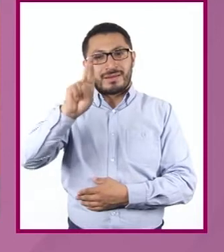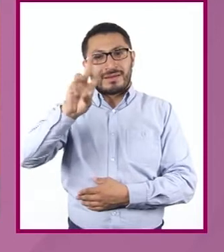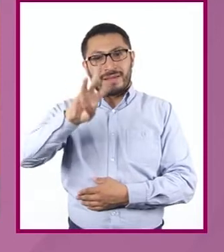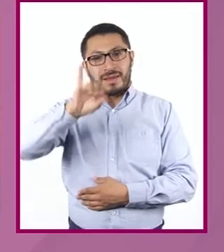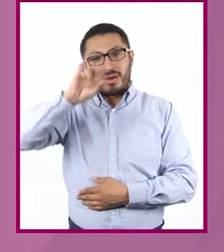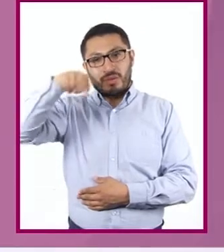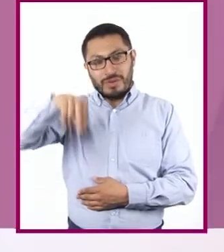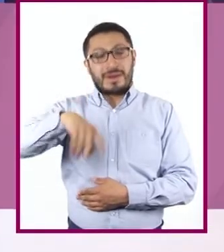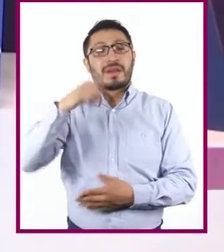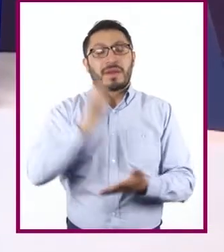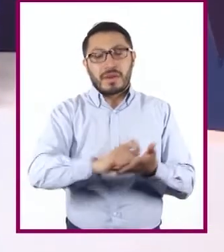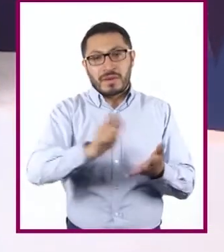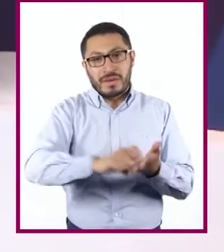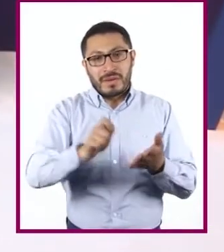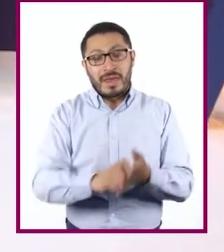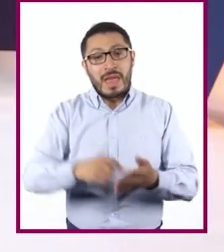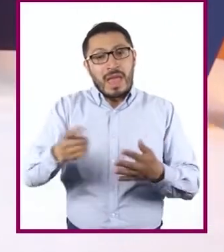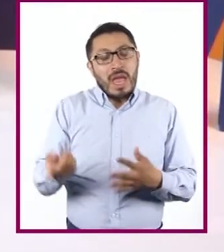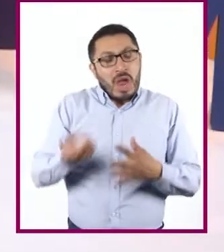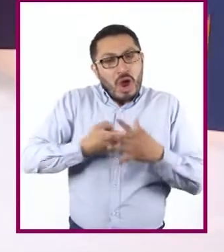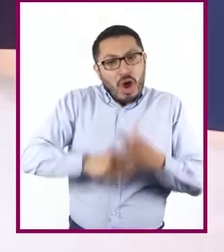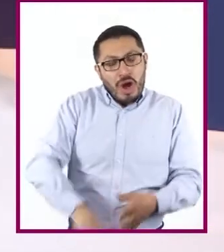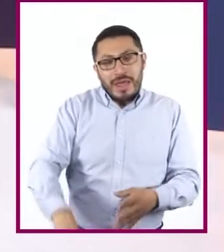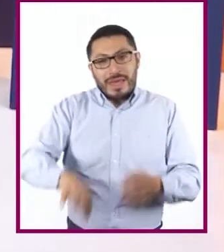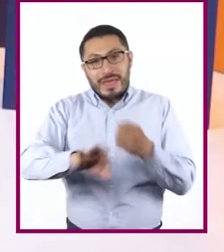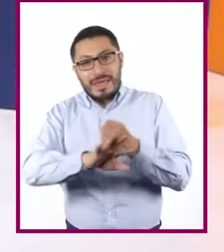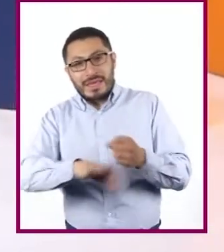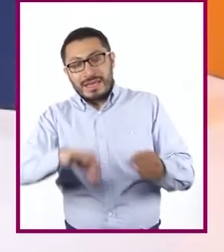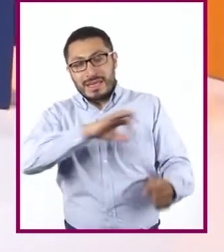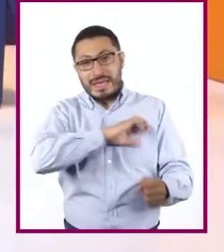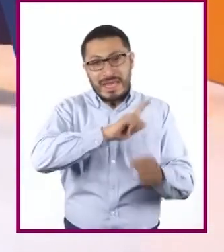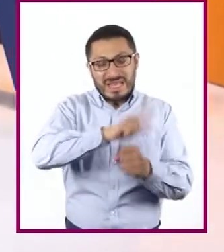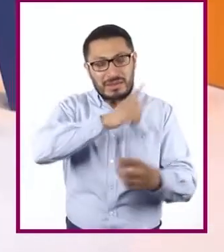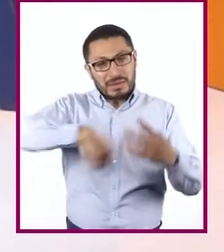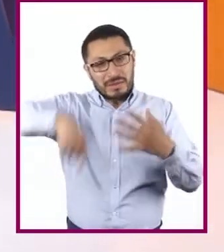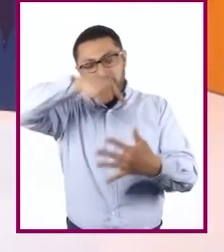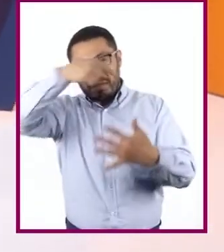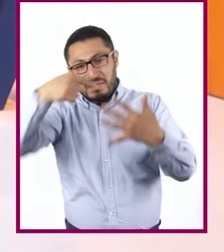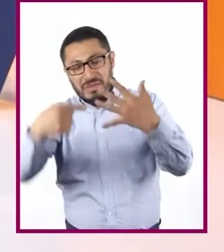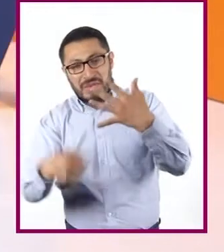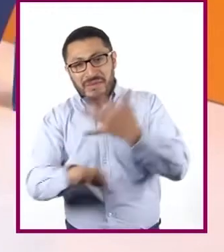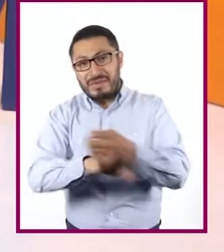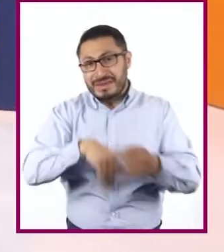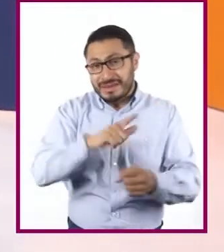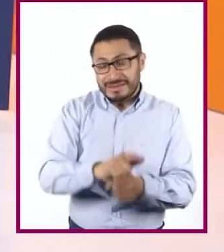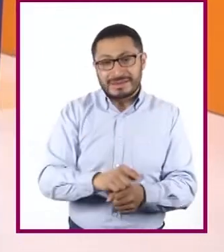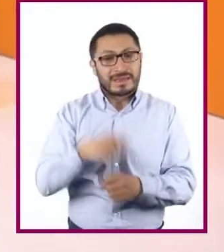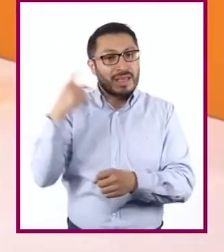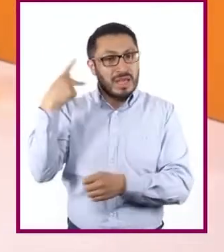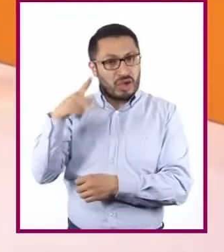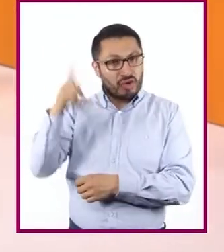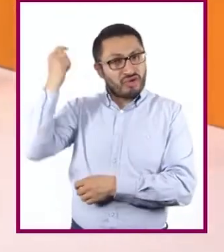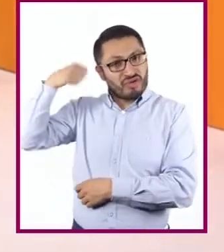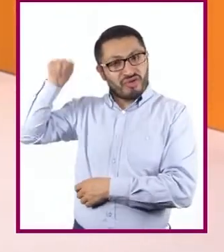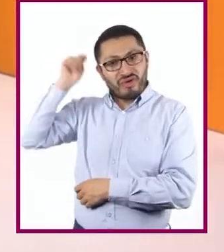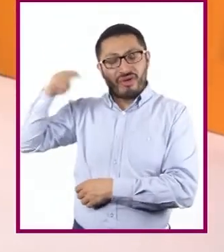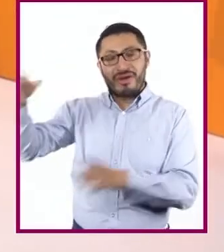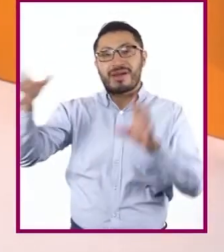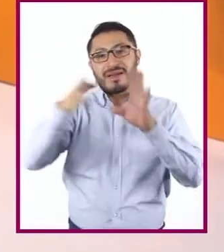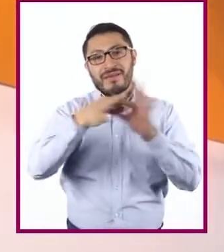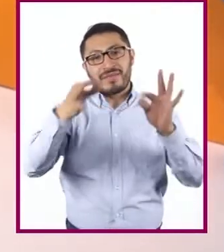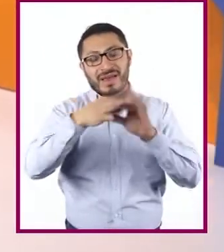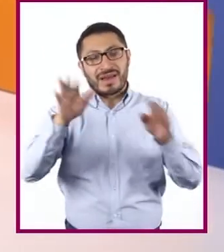Especies. En esta sesión, a través de su teoría, él nos ayudará a ejemplificar cuáles son las